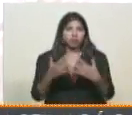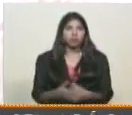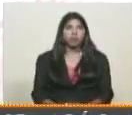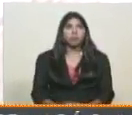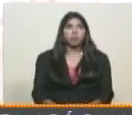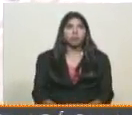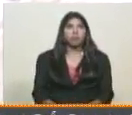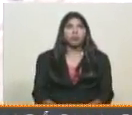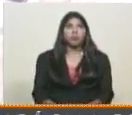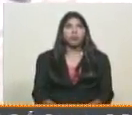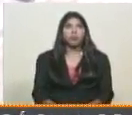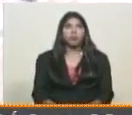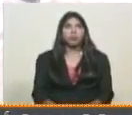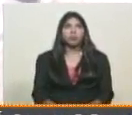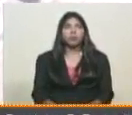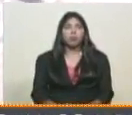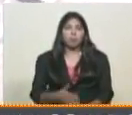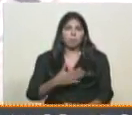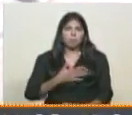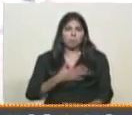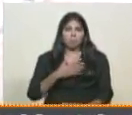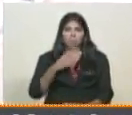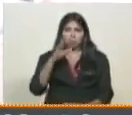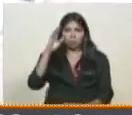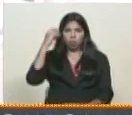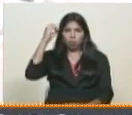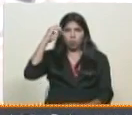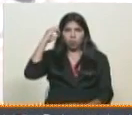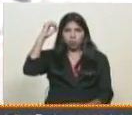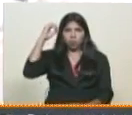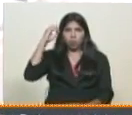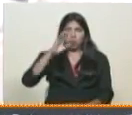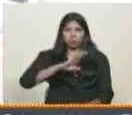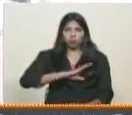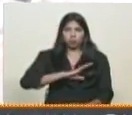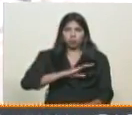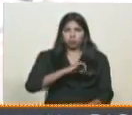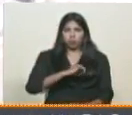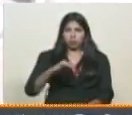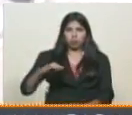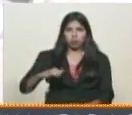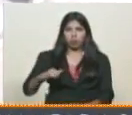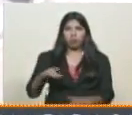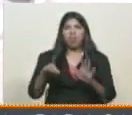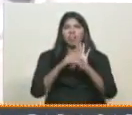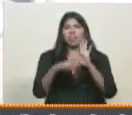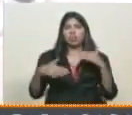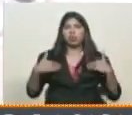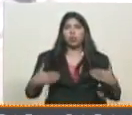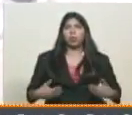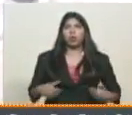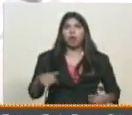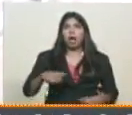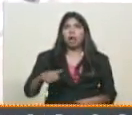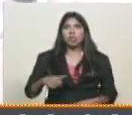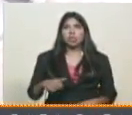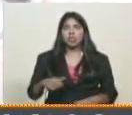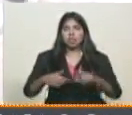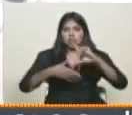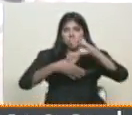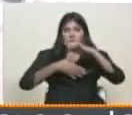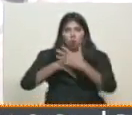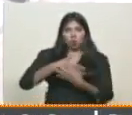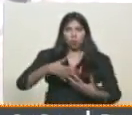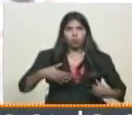permitís también una pequeña disrupción personal yo creo que este tema los derechos humanos también es algo muy cínico nosotros mismos un continente que ha vivido dictaduras en